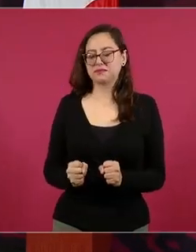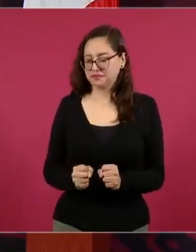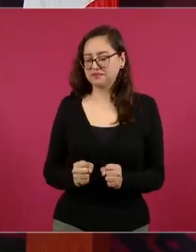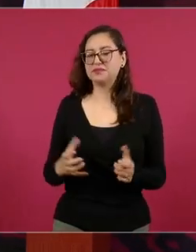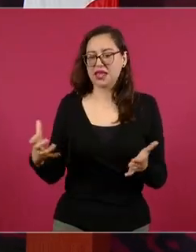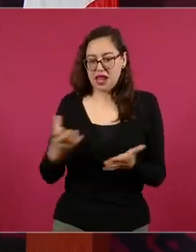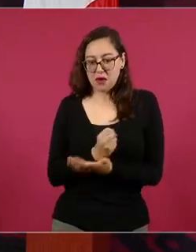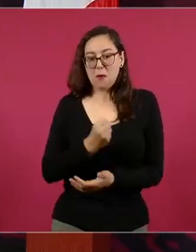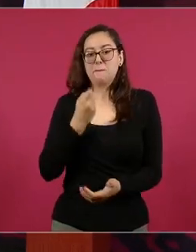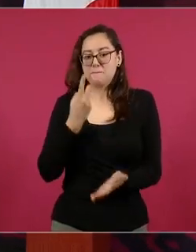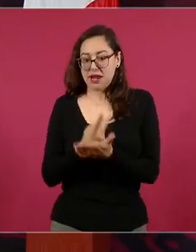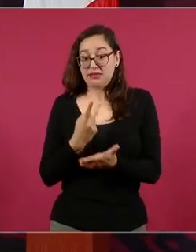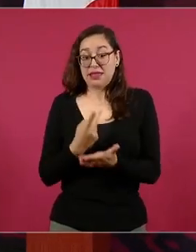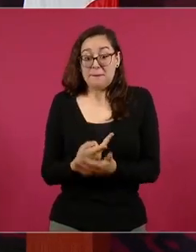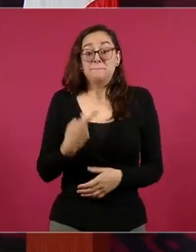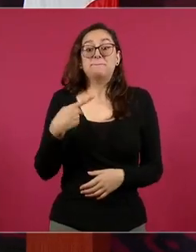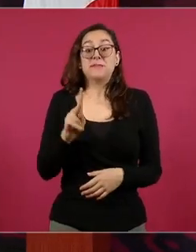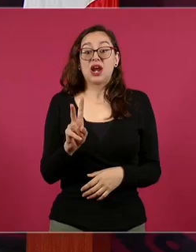está